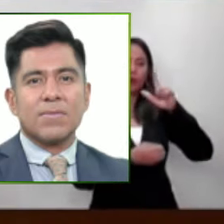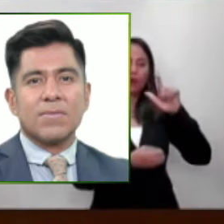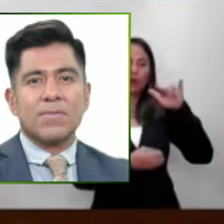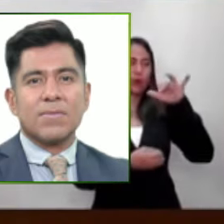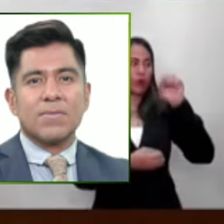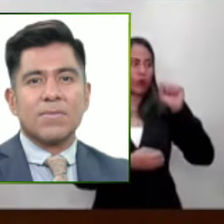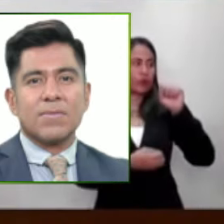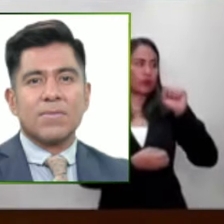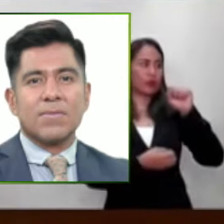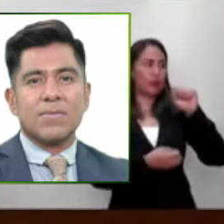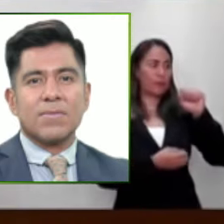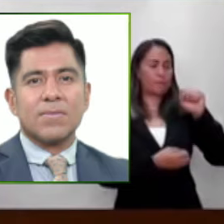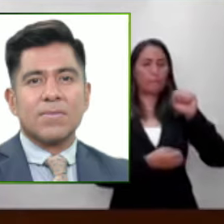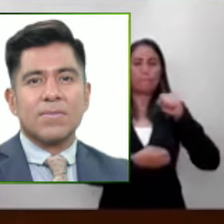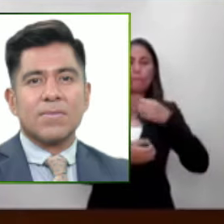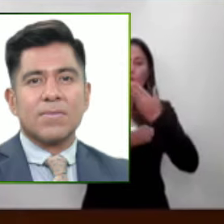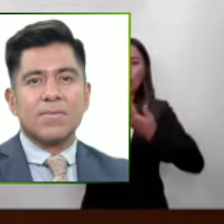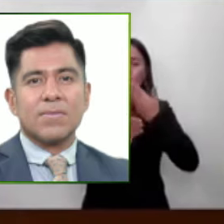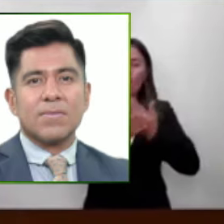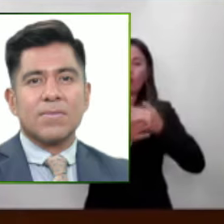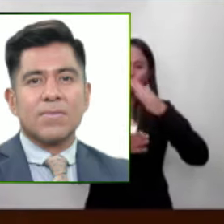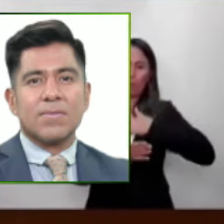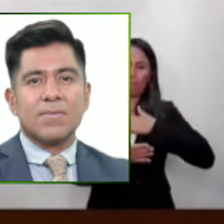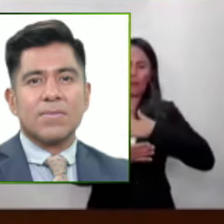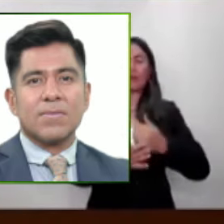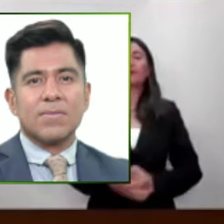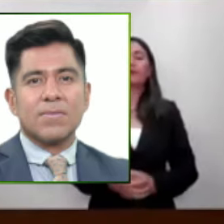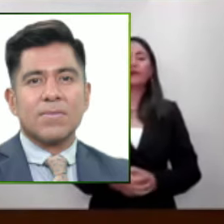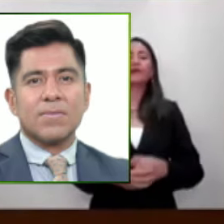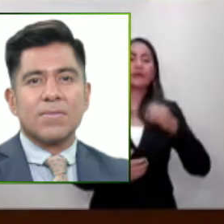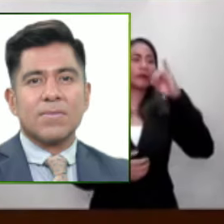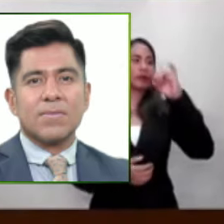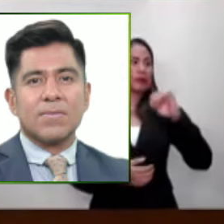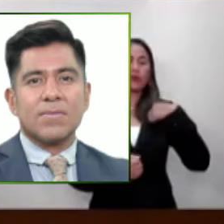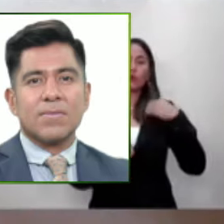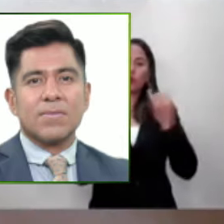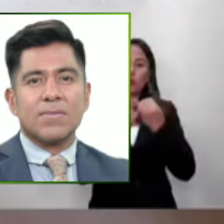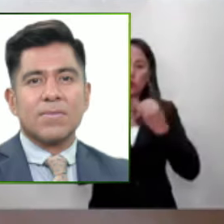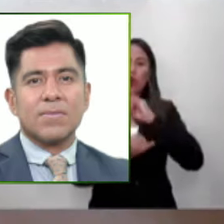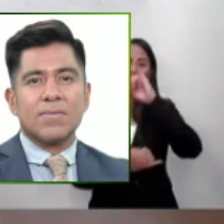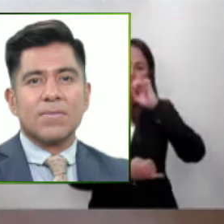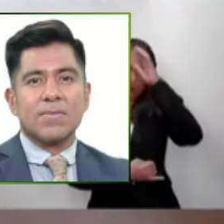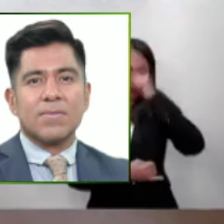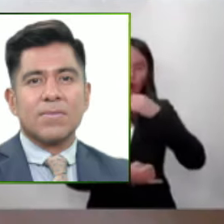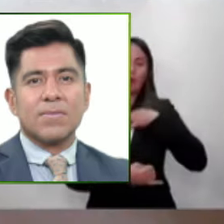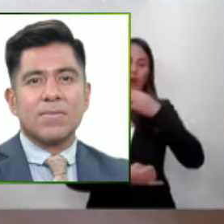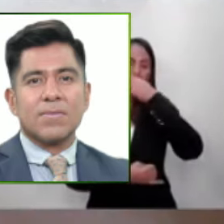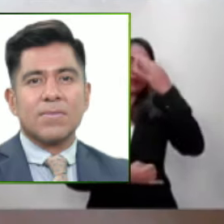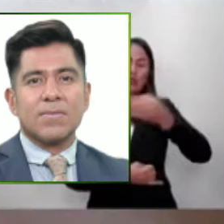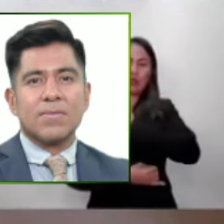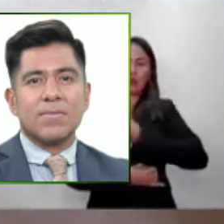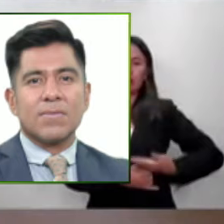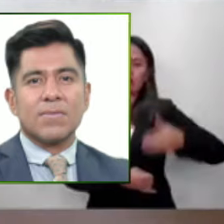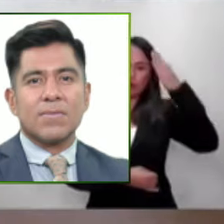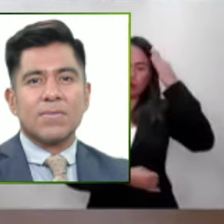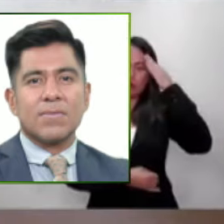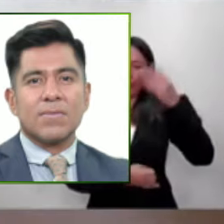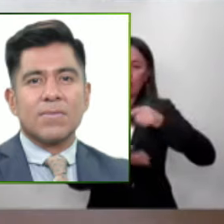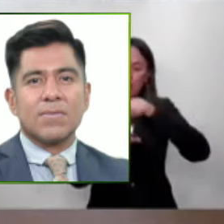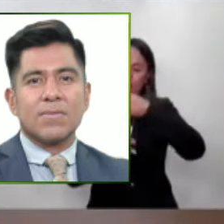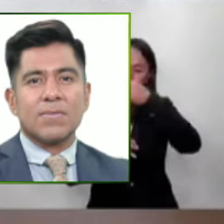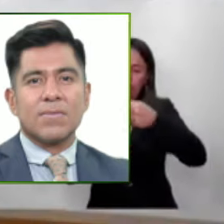electoral y política, y pues bueno, esto no configura violencia política en razón de género, le confirma su triunfo, y entonces el